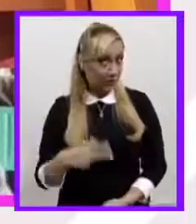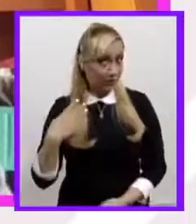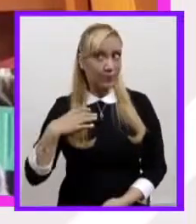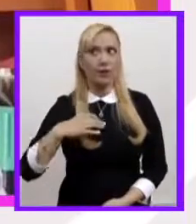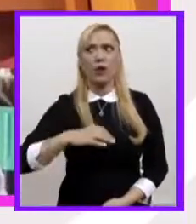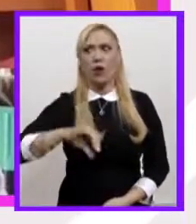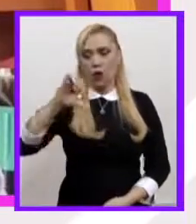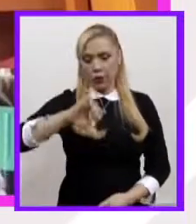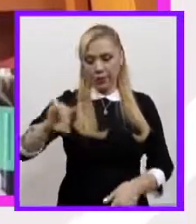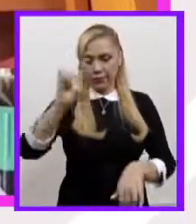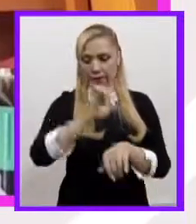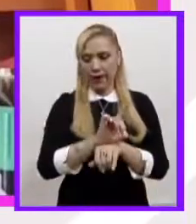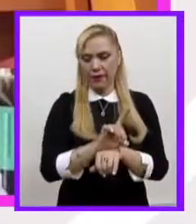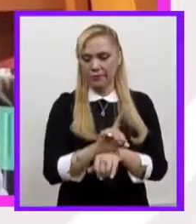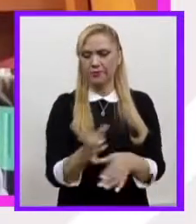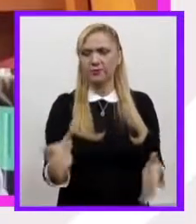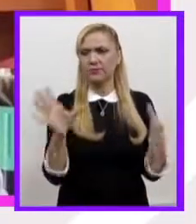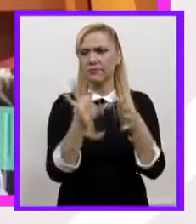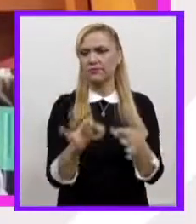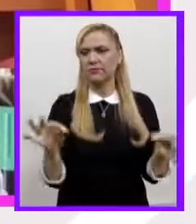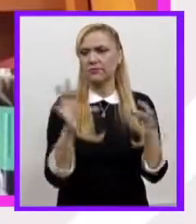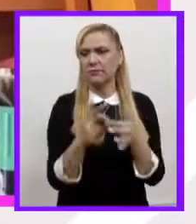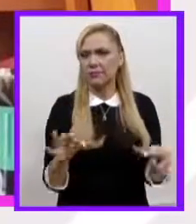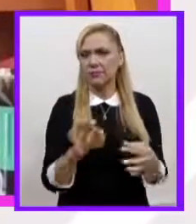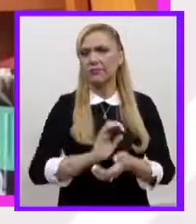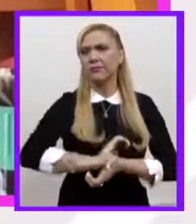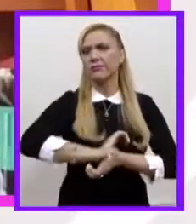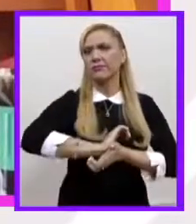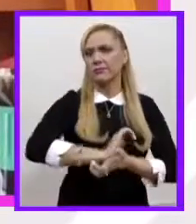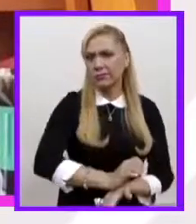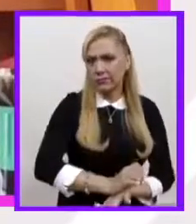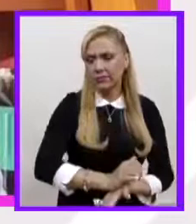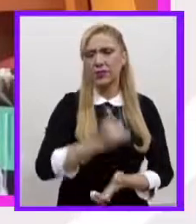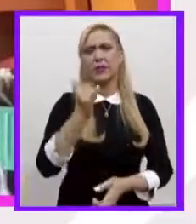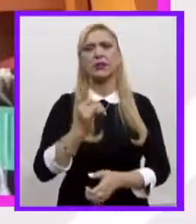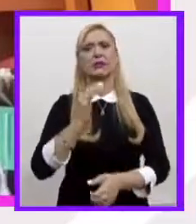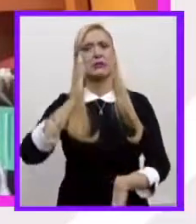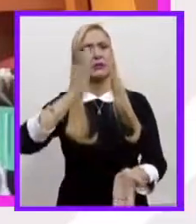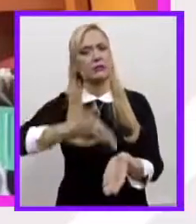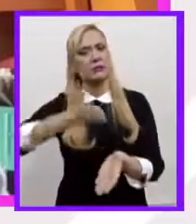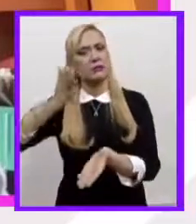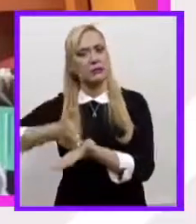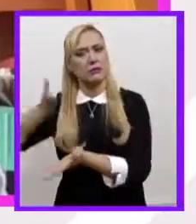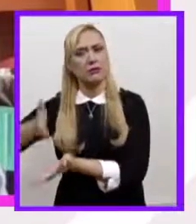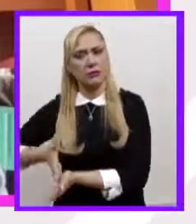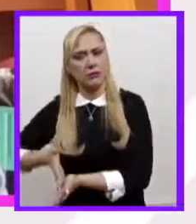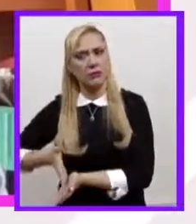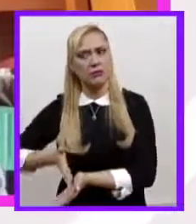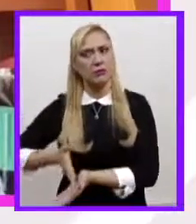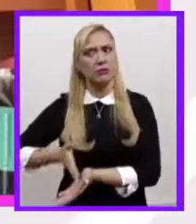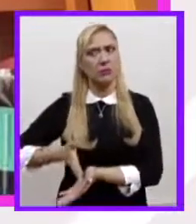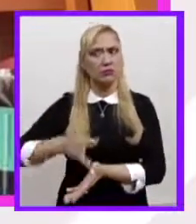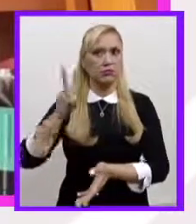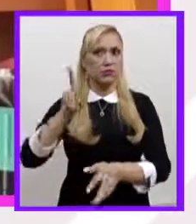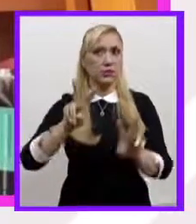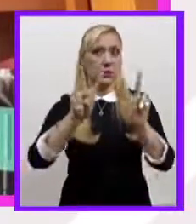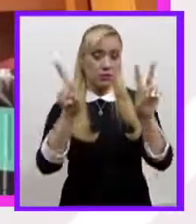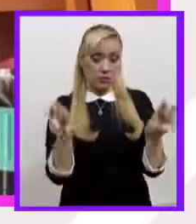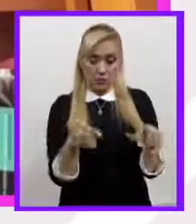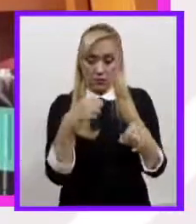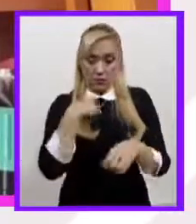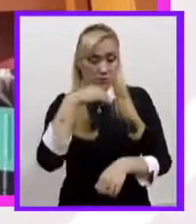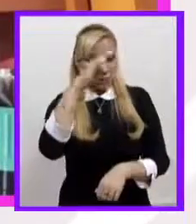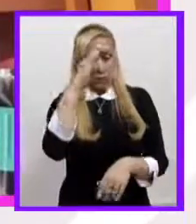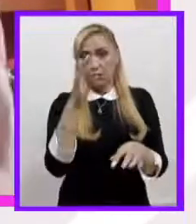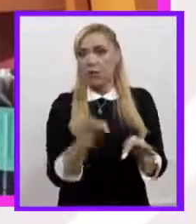día de hoy vamos a hablar sobre discriminación y sanciones. Y este es un tema que pues me parece que